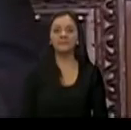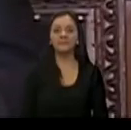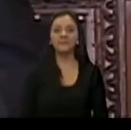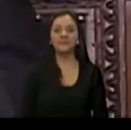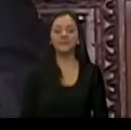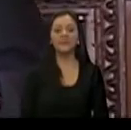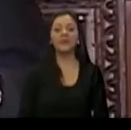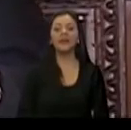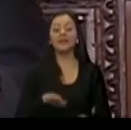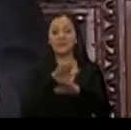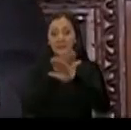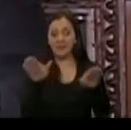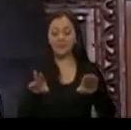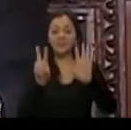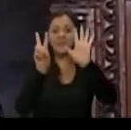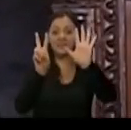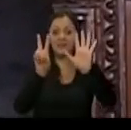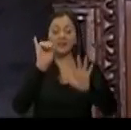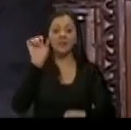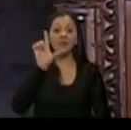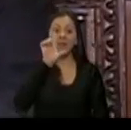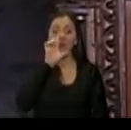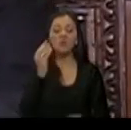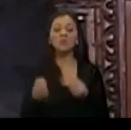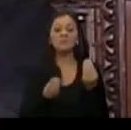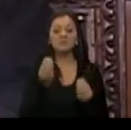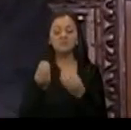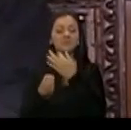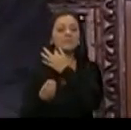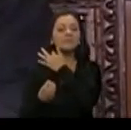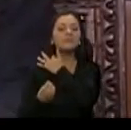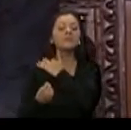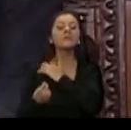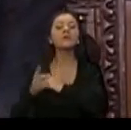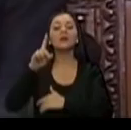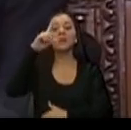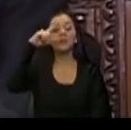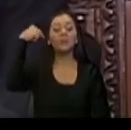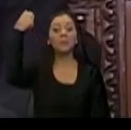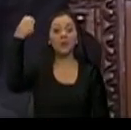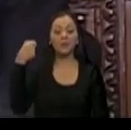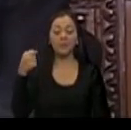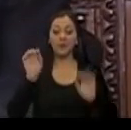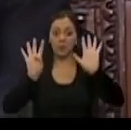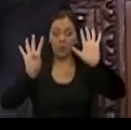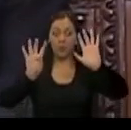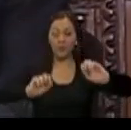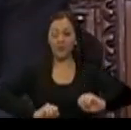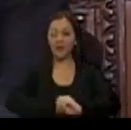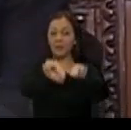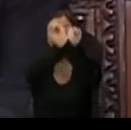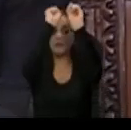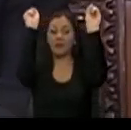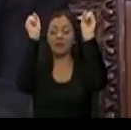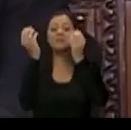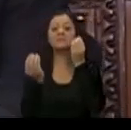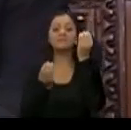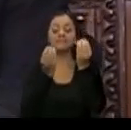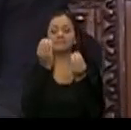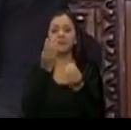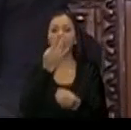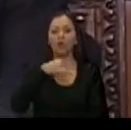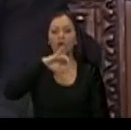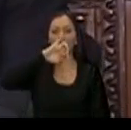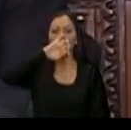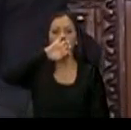El día siguiente, 7 de julio, el Santo Padre encontrará a las 9 horas a los obispos del Ecuador en